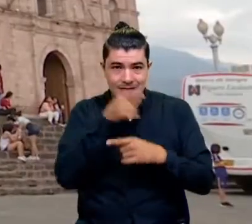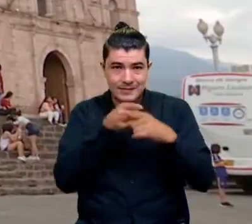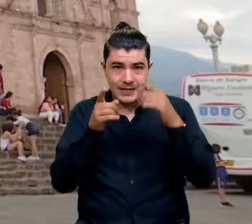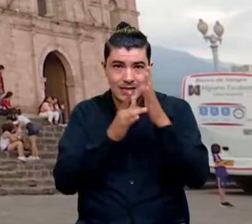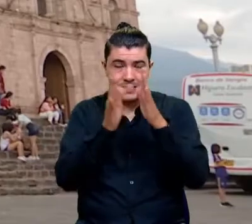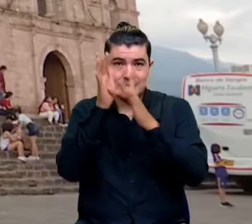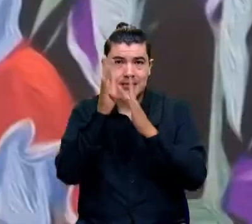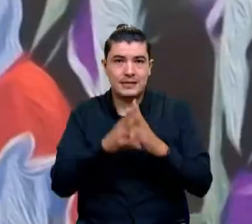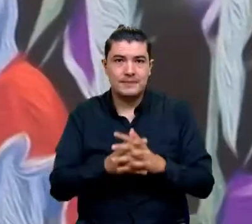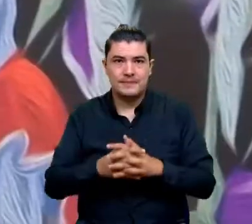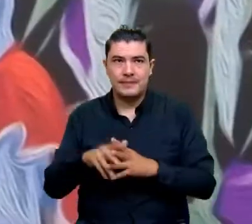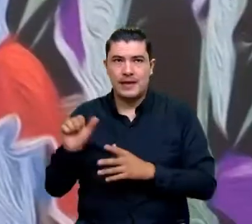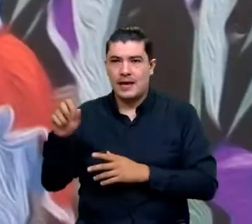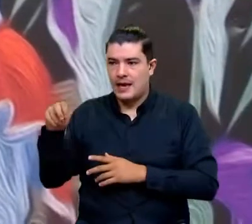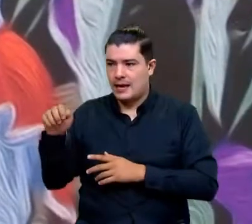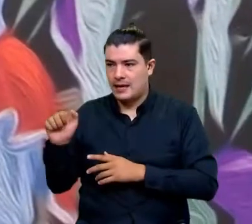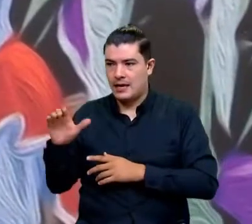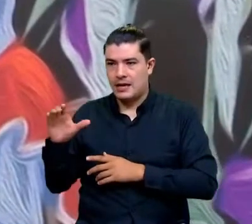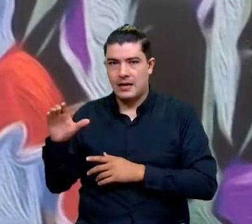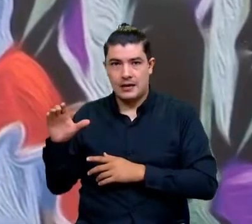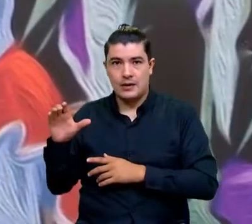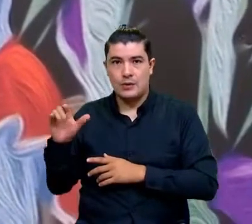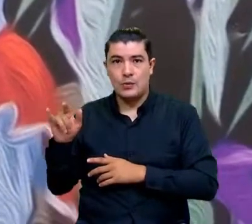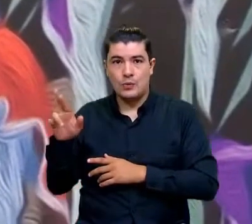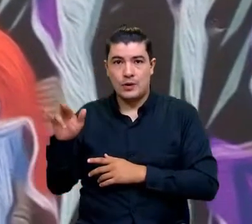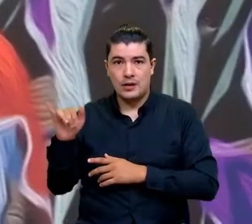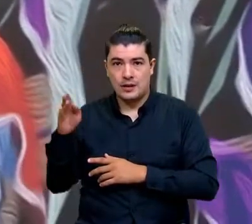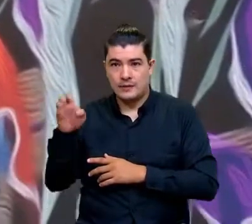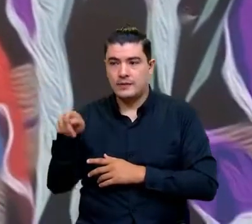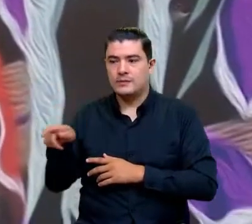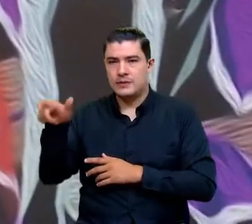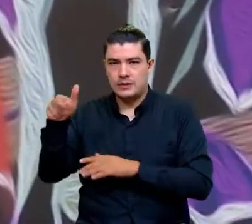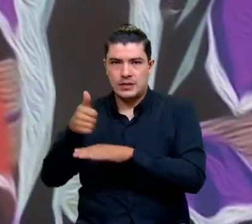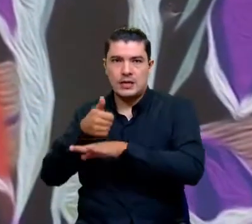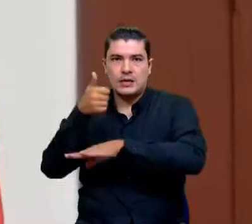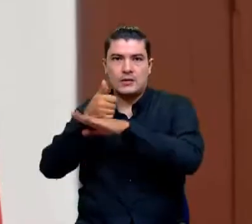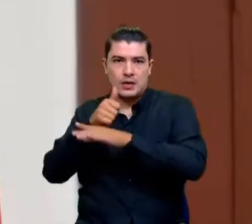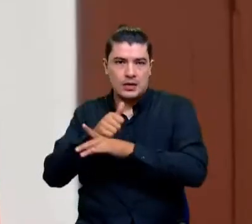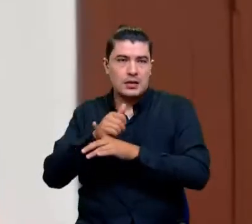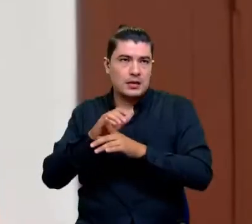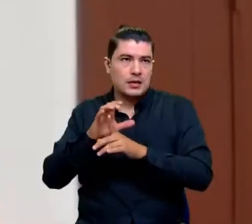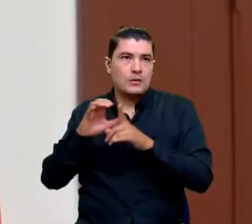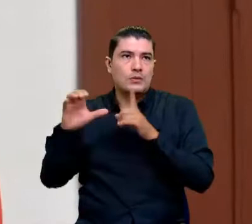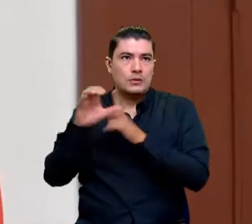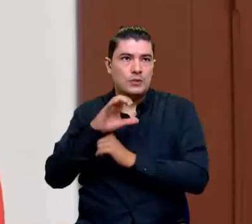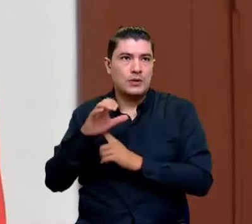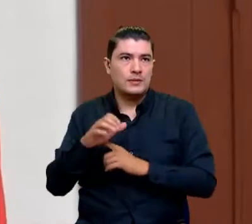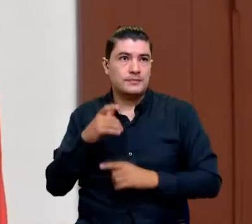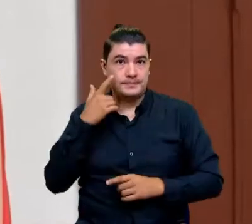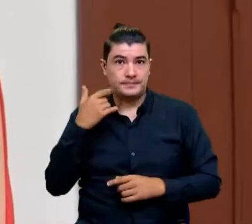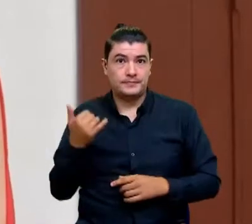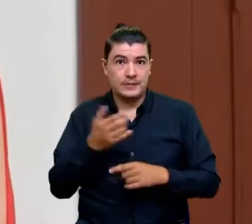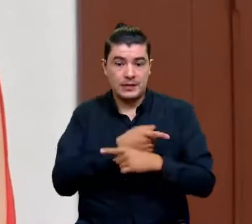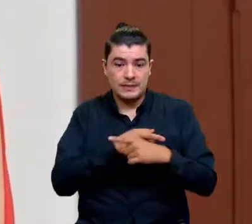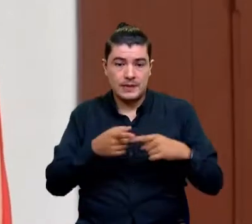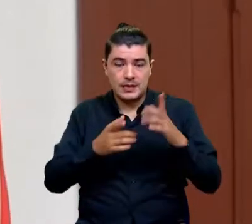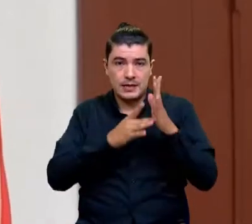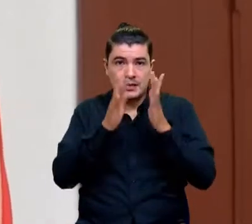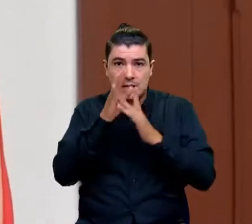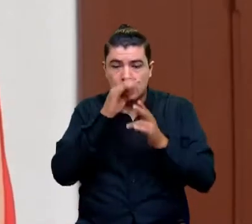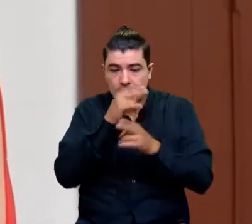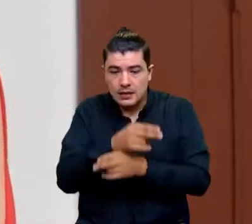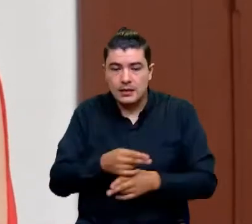Uribe, directora de Cultura de Piedecuesta. Tenemos Semana Santa infantil, tenemos también conciertos de